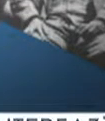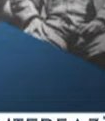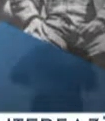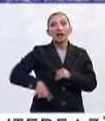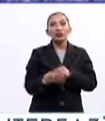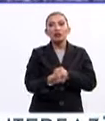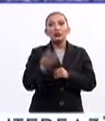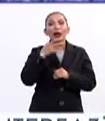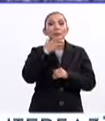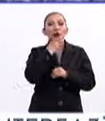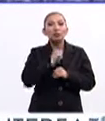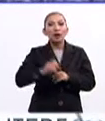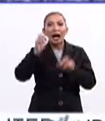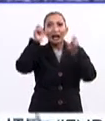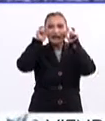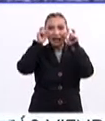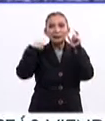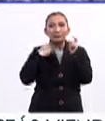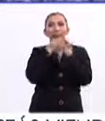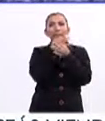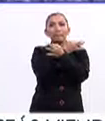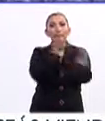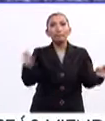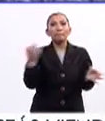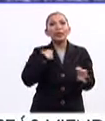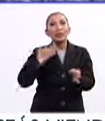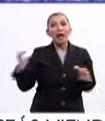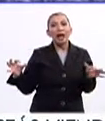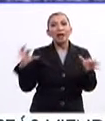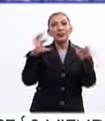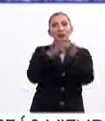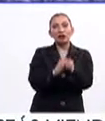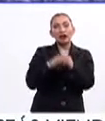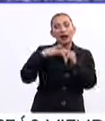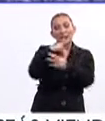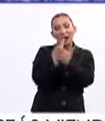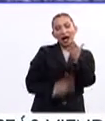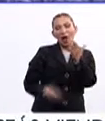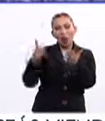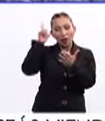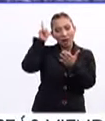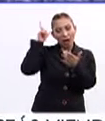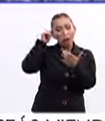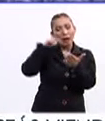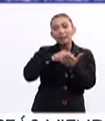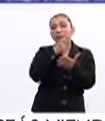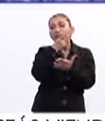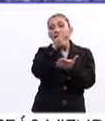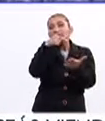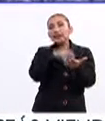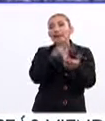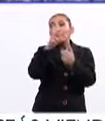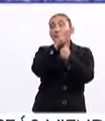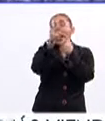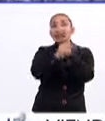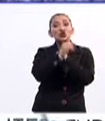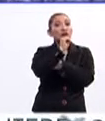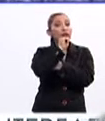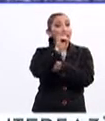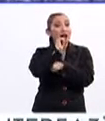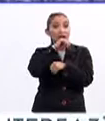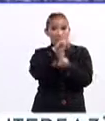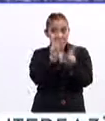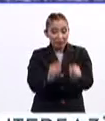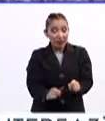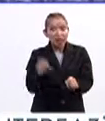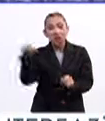En 1914, Venustiano Carranza expide el decreto de adiciones al Plan de Guadalupe, donde declara que el país aún no está